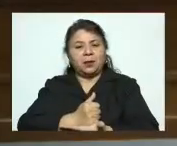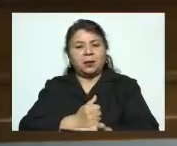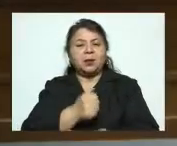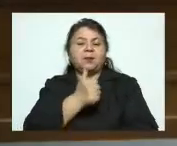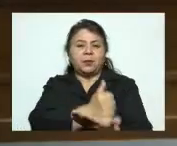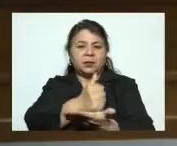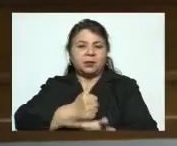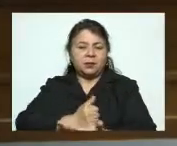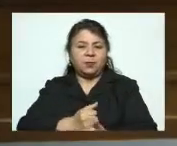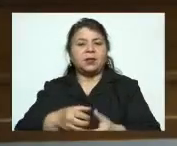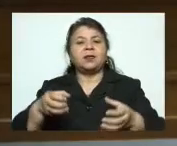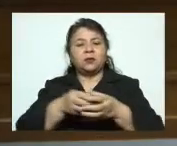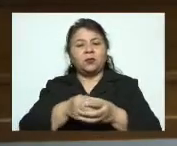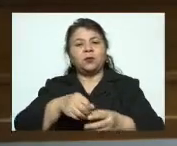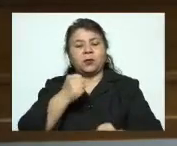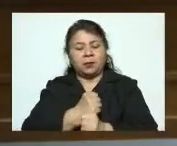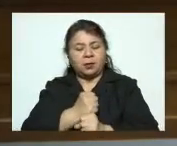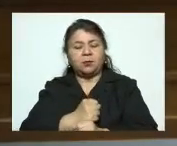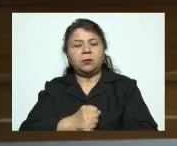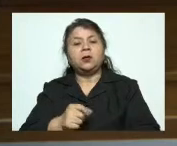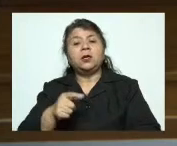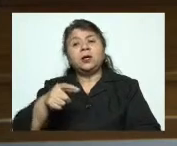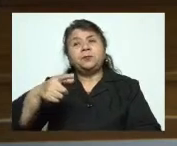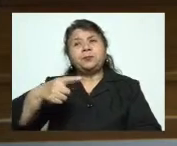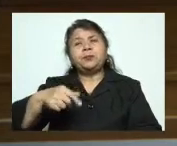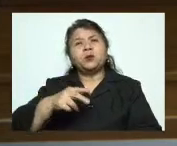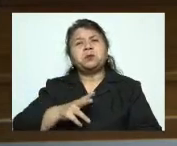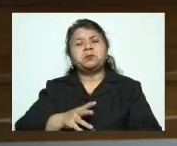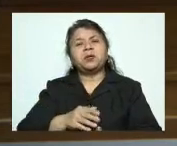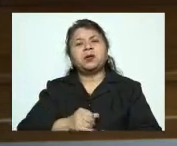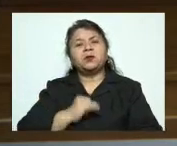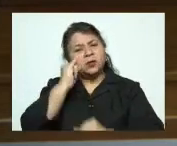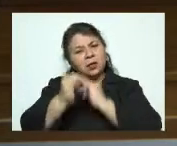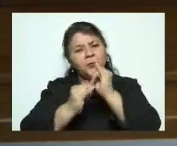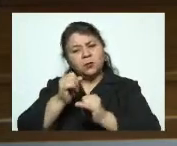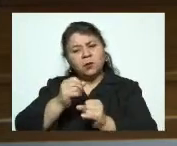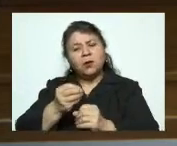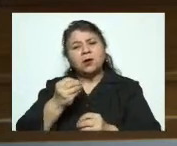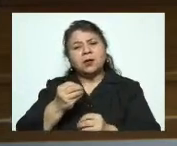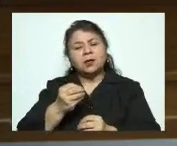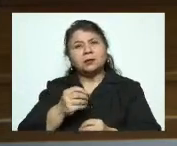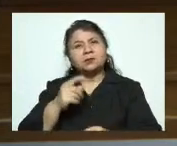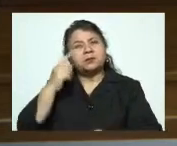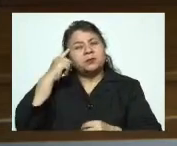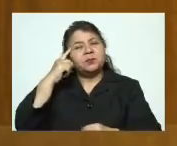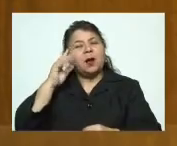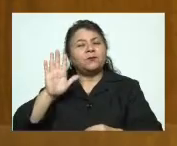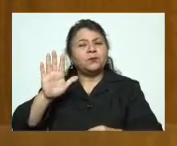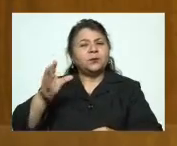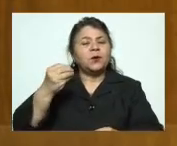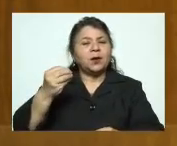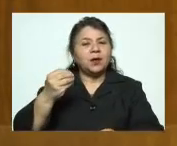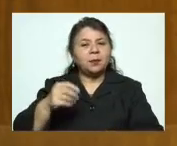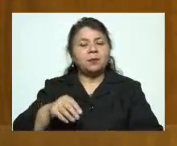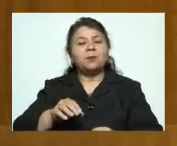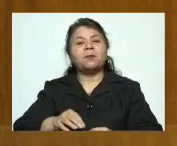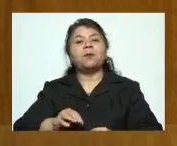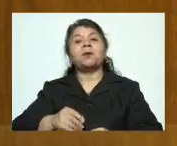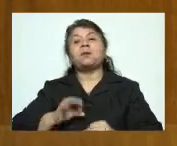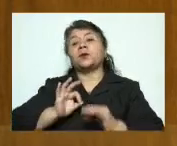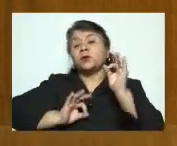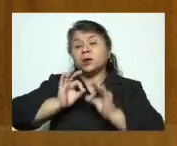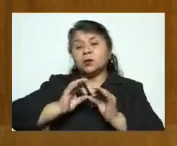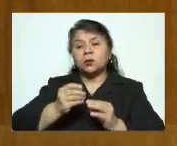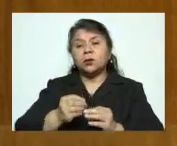comunicábamos que las proyecciones que no solamente hacía la provincia de San Juan o que hacía el país, sino también en base a